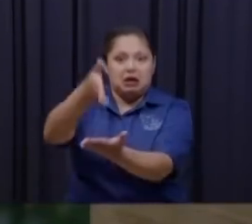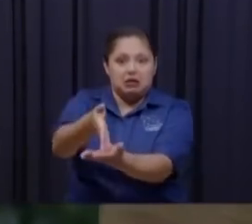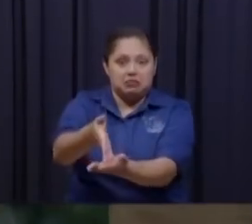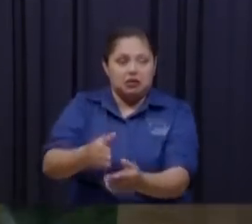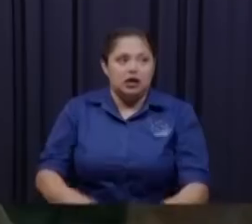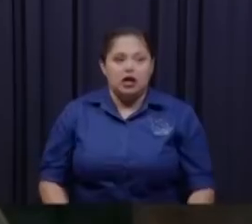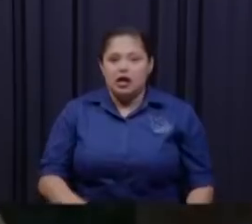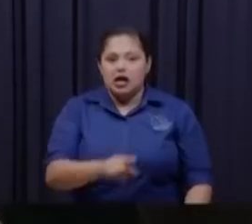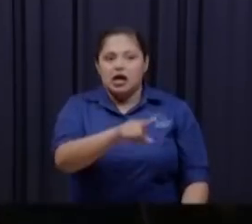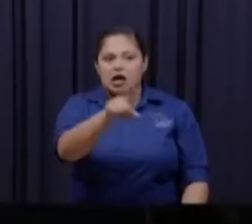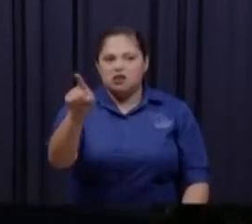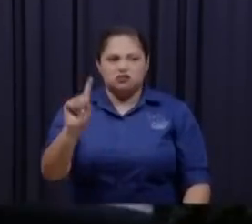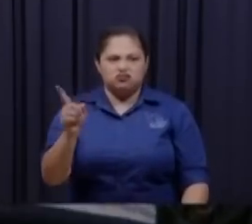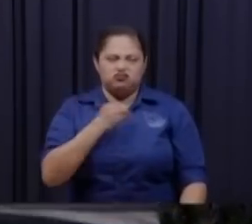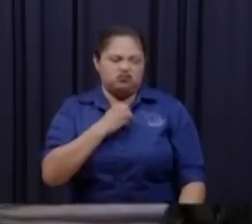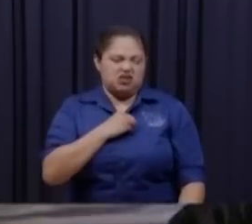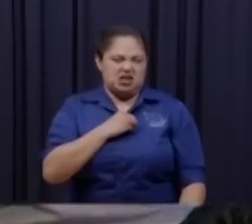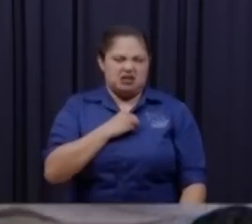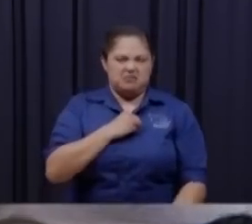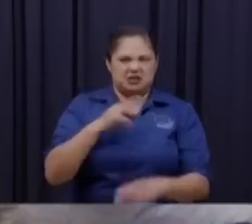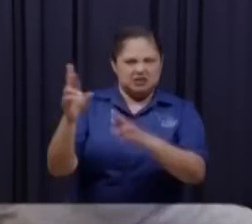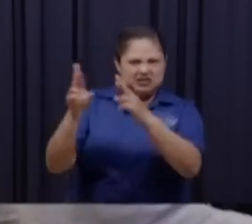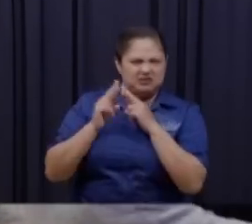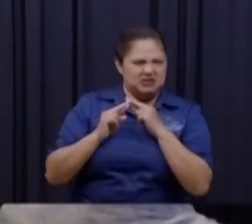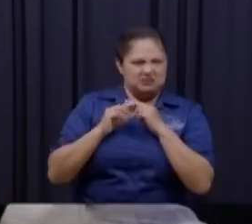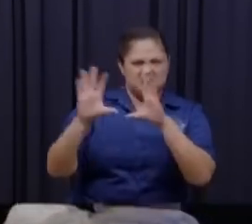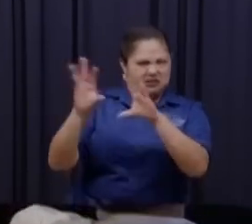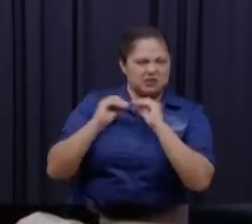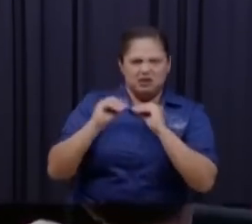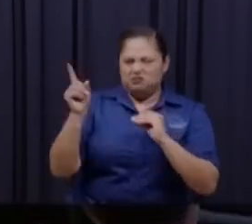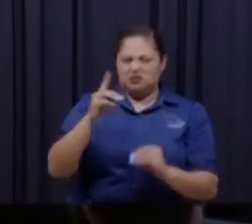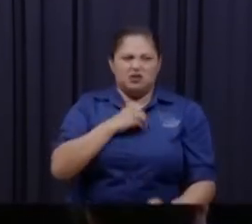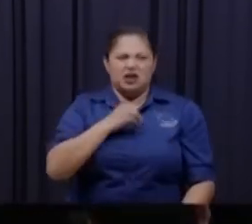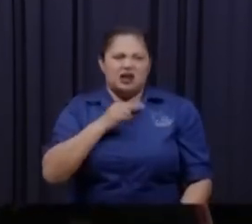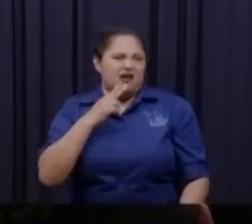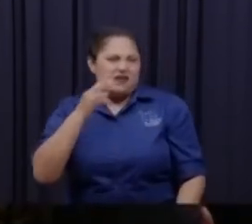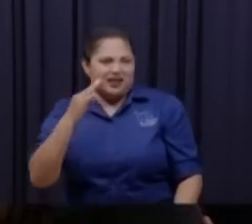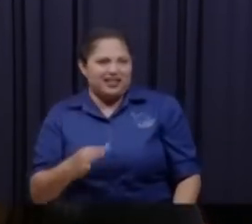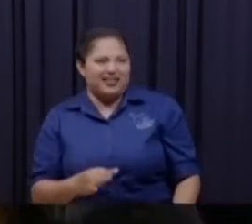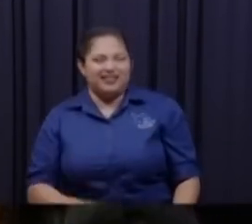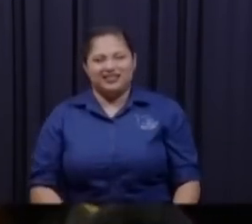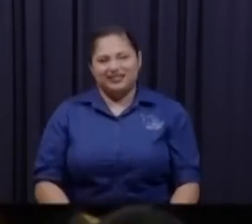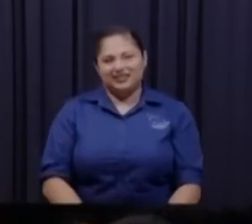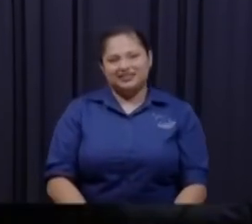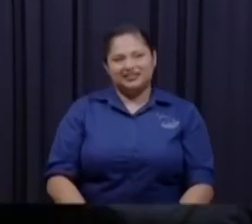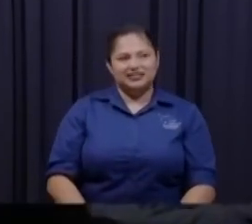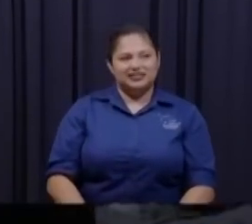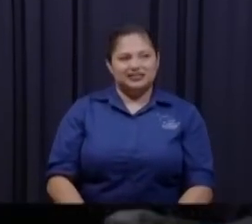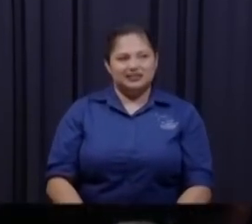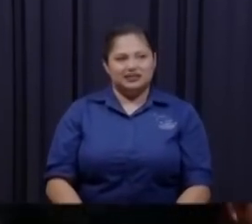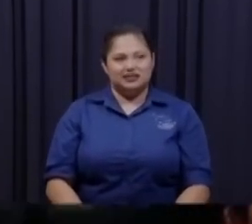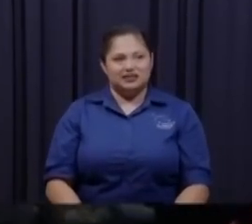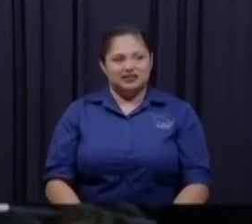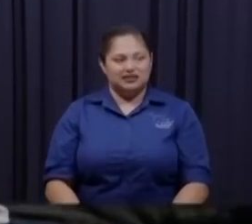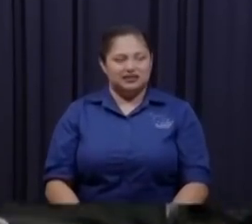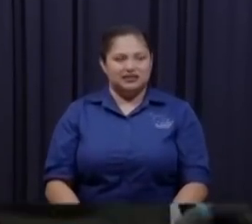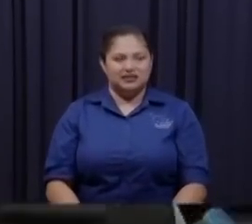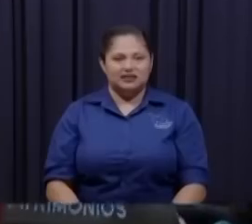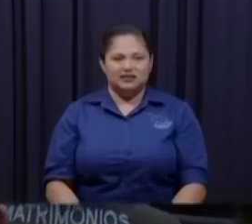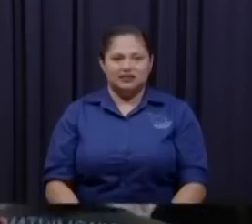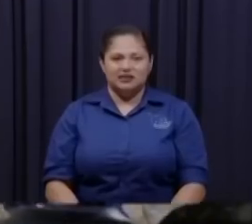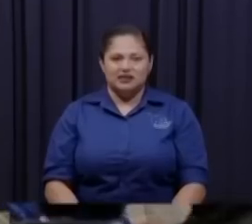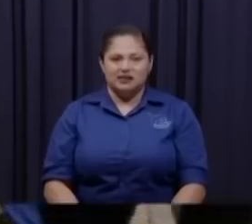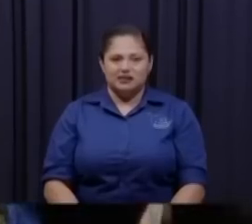Ellos recibieron, no quisieron recibir. No, la verdad, no, ¿qué es la verdad? Dijo aquel gobernante cuando estaba hablando con el Señor Jesucristo. Mire qué oportunidad, ¿verdad?